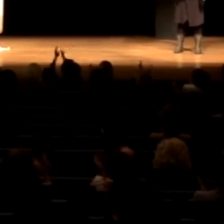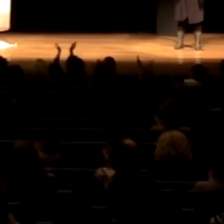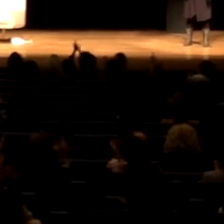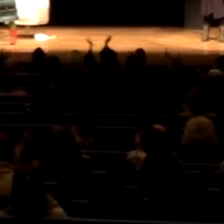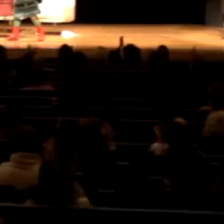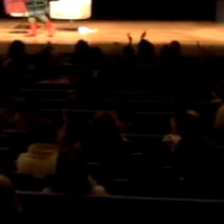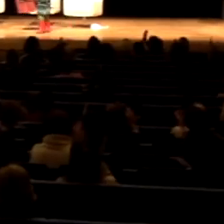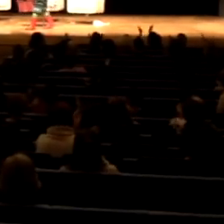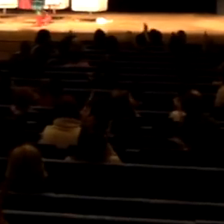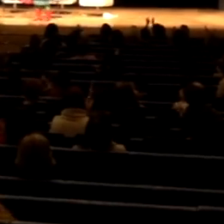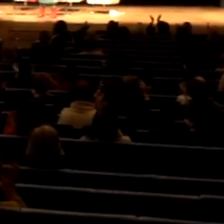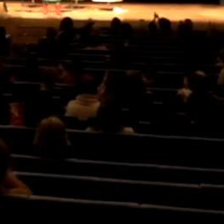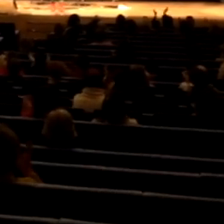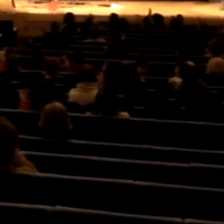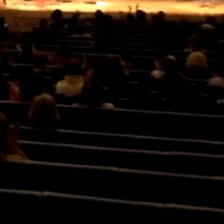etera